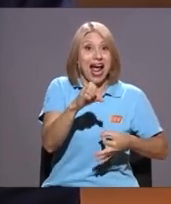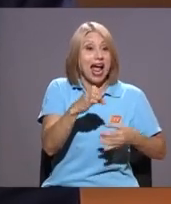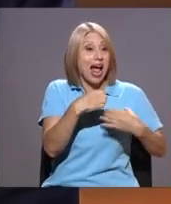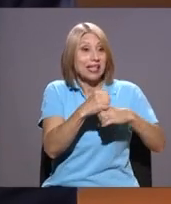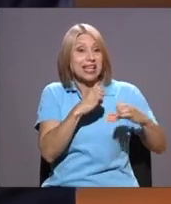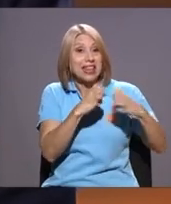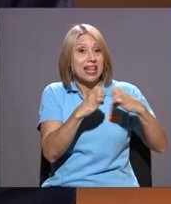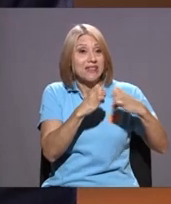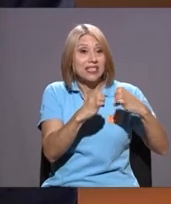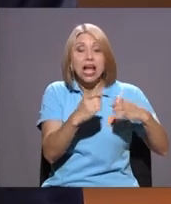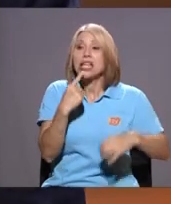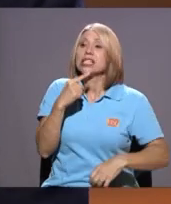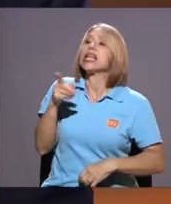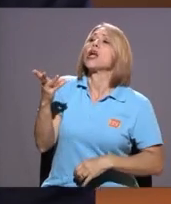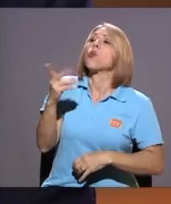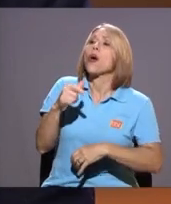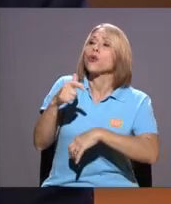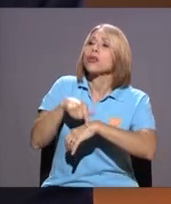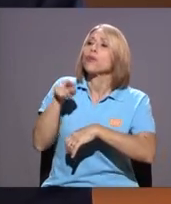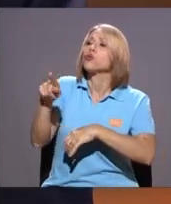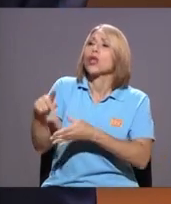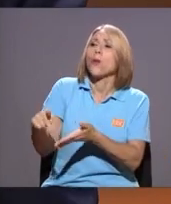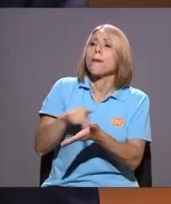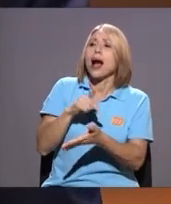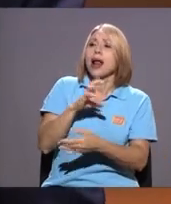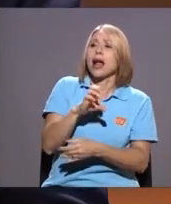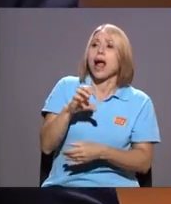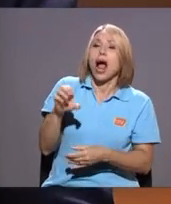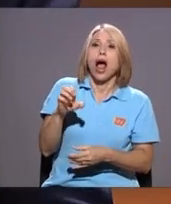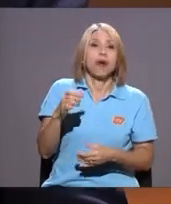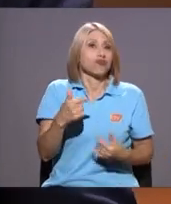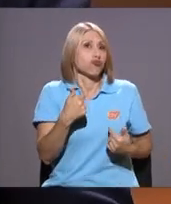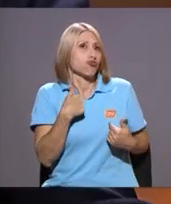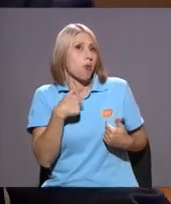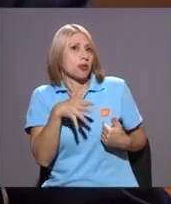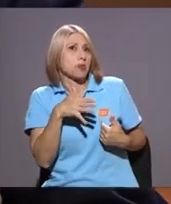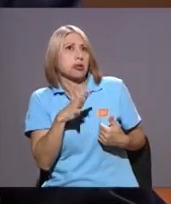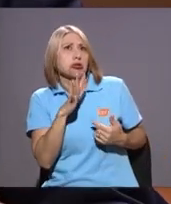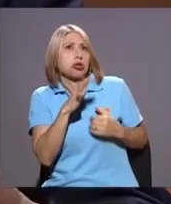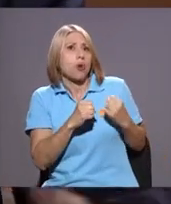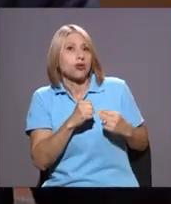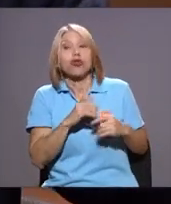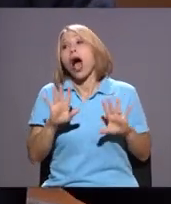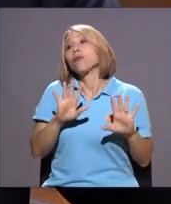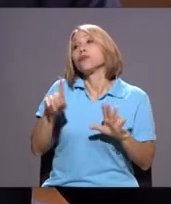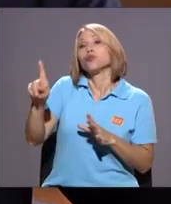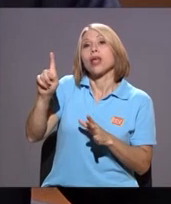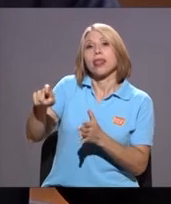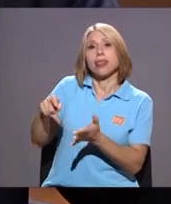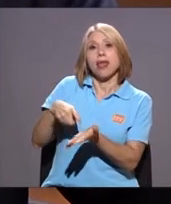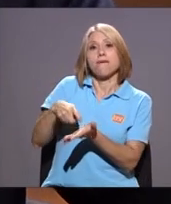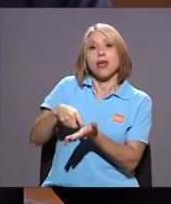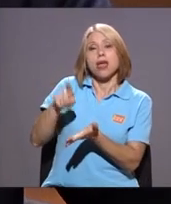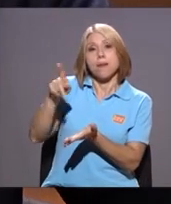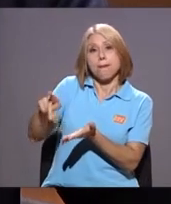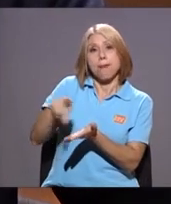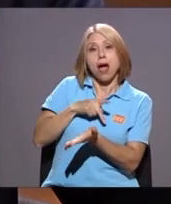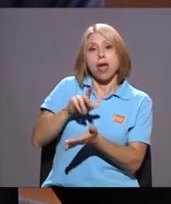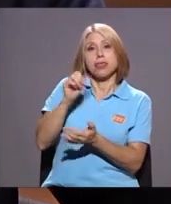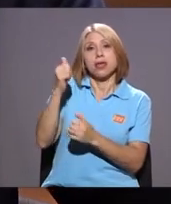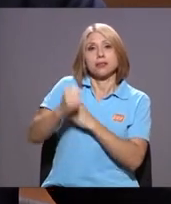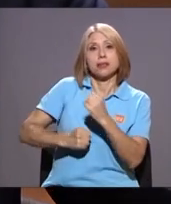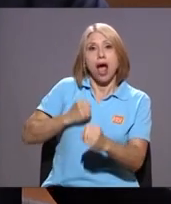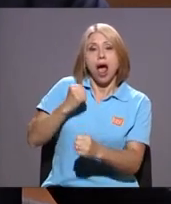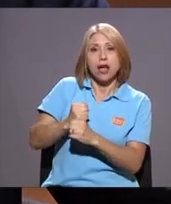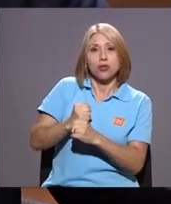desde hace cuánto usted no tributa a la caja bueno yo tengo alrededor del ano entonces nos debe 10 años de cargas